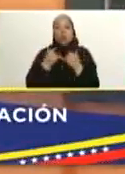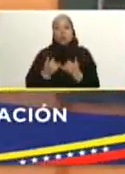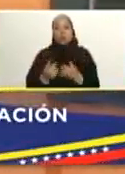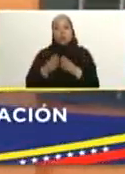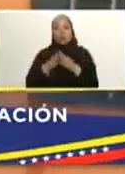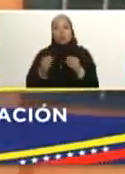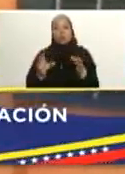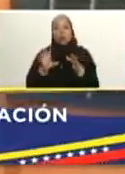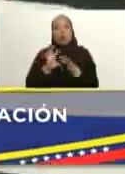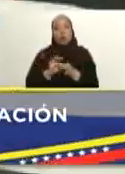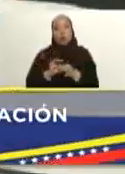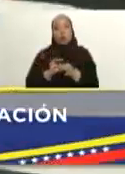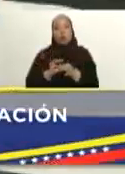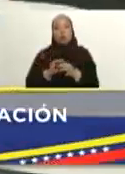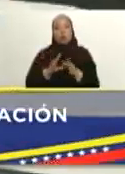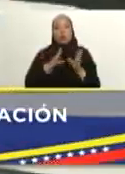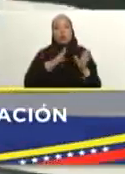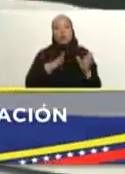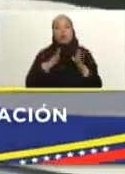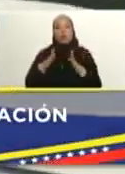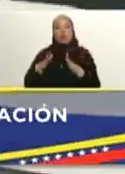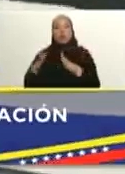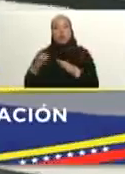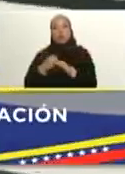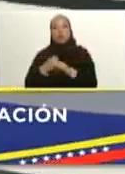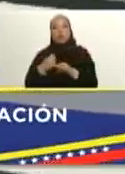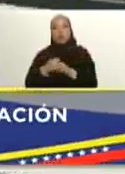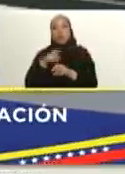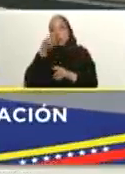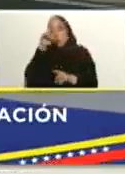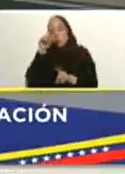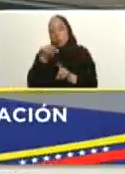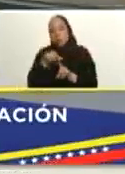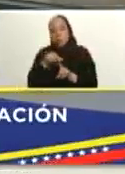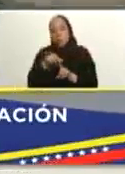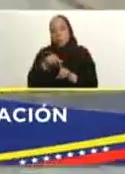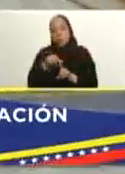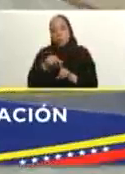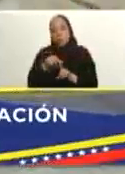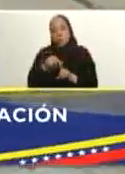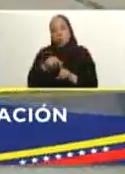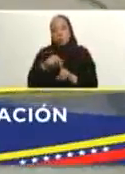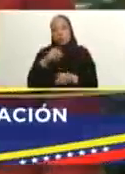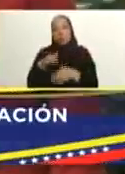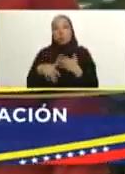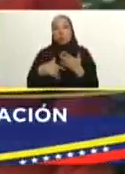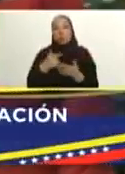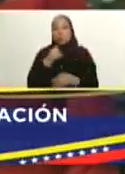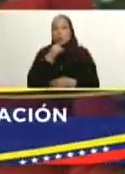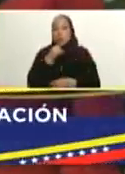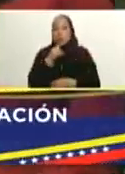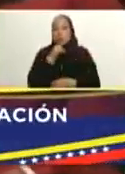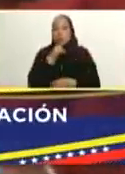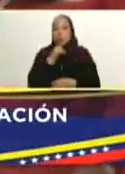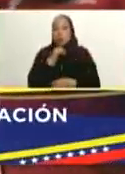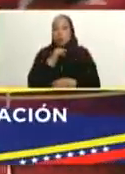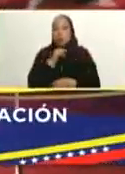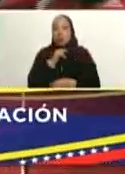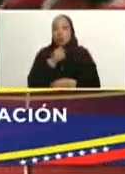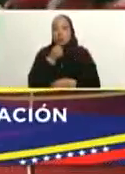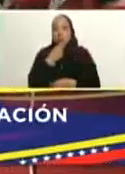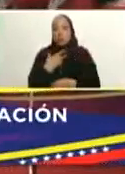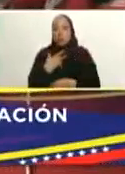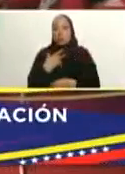todos unidos, bien articulados, para cumplir las metas. Aquí tenemos al general de división, Dilio Rodríguez, que bueno,